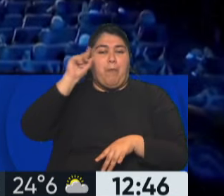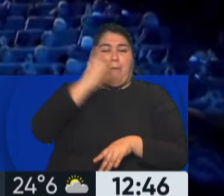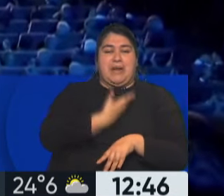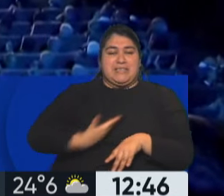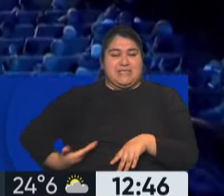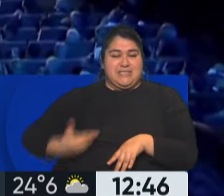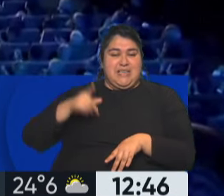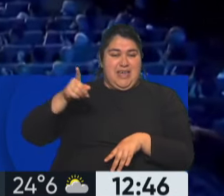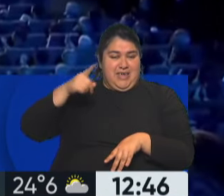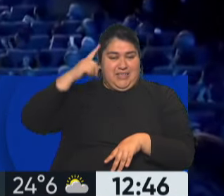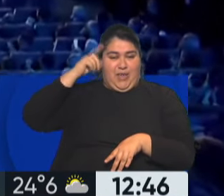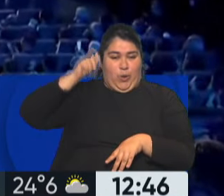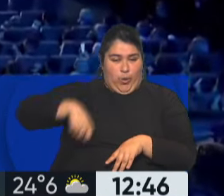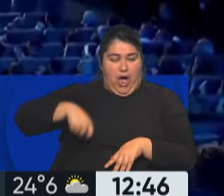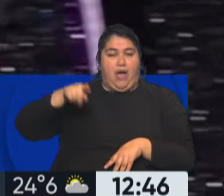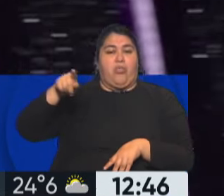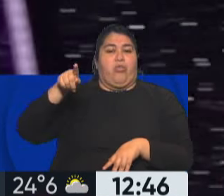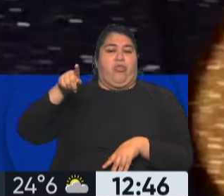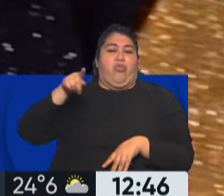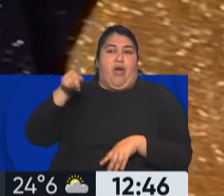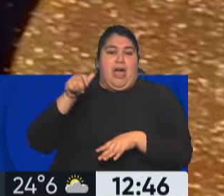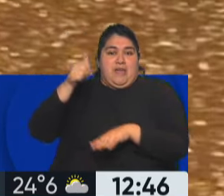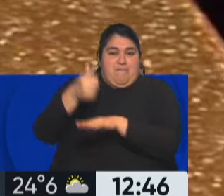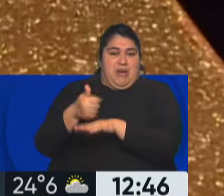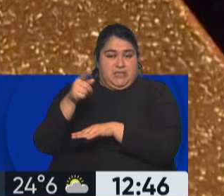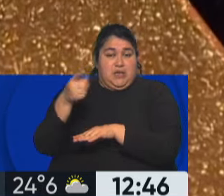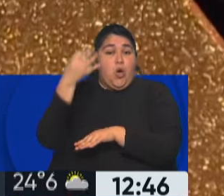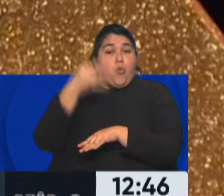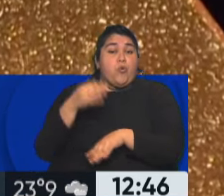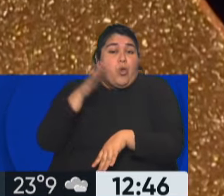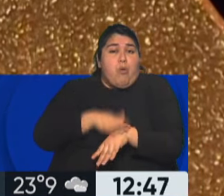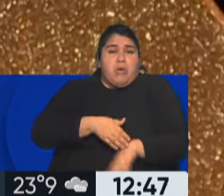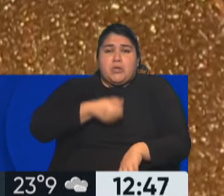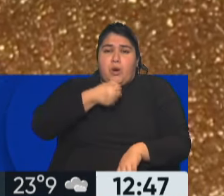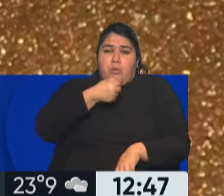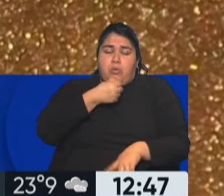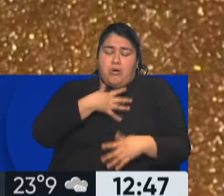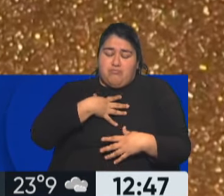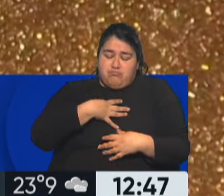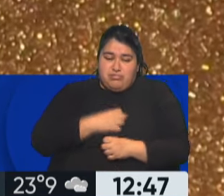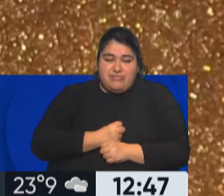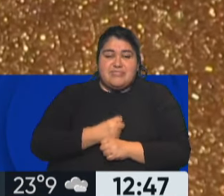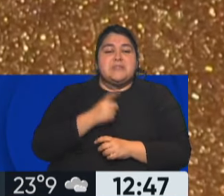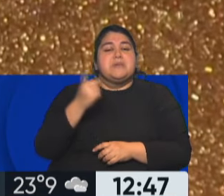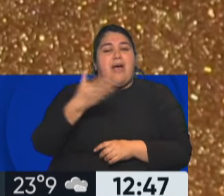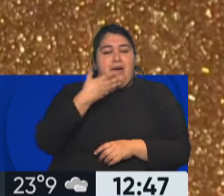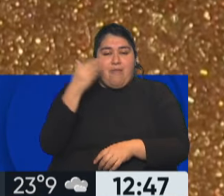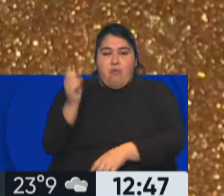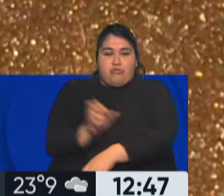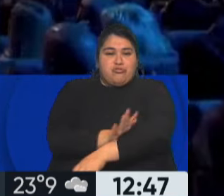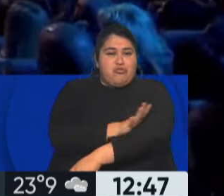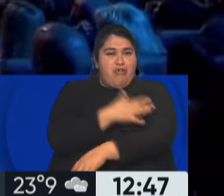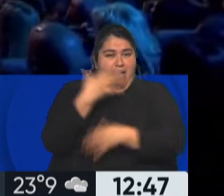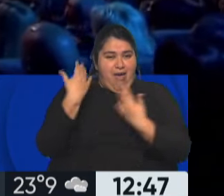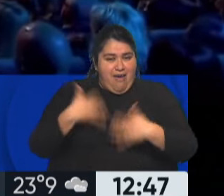Isabel Huppert, quien también estuvo allí participando. Se quebró en la conferencia de prensa Sigourney Weaver, ¿no? Muy emocionada porque por